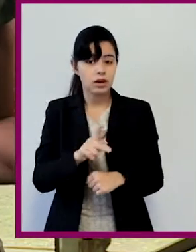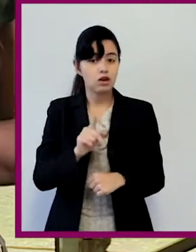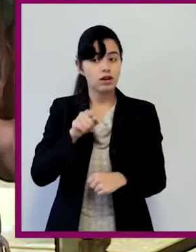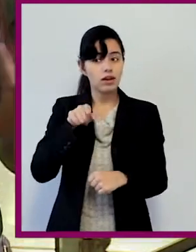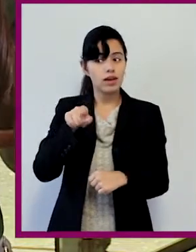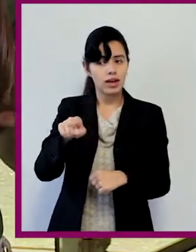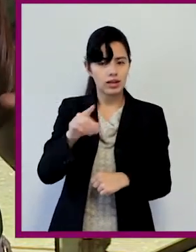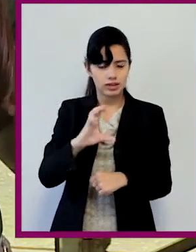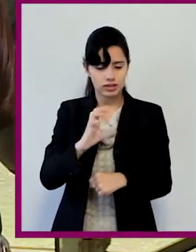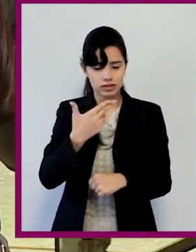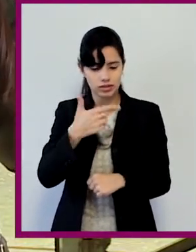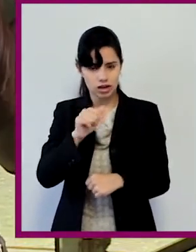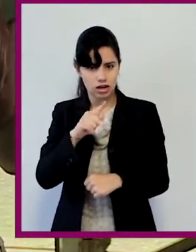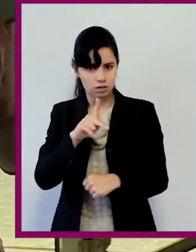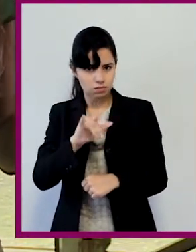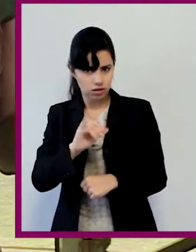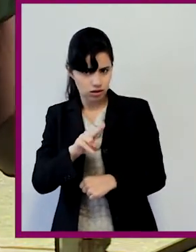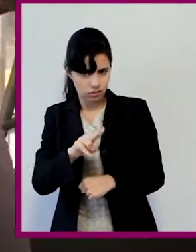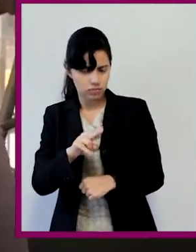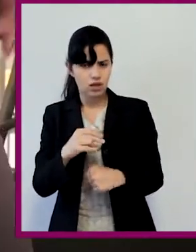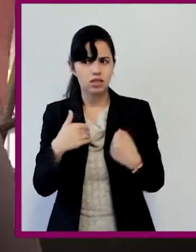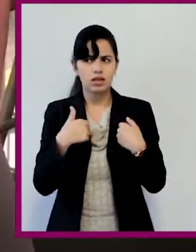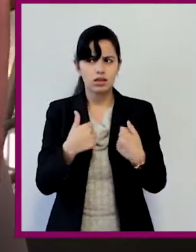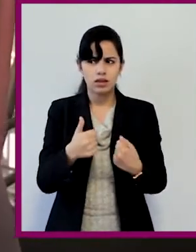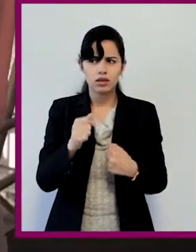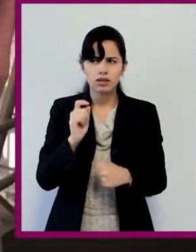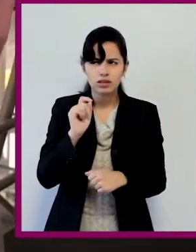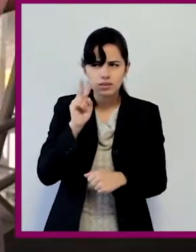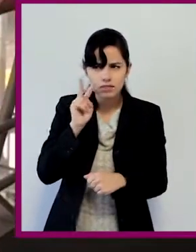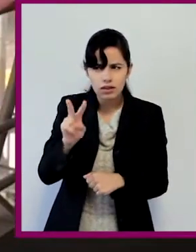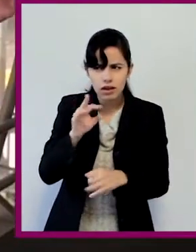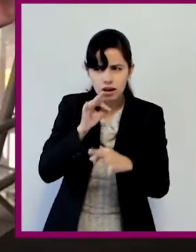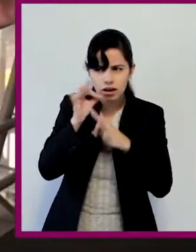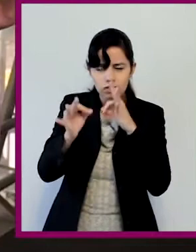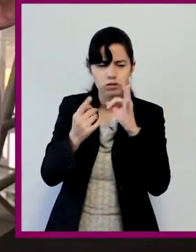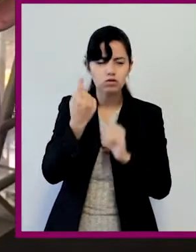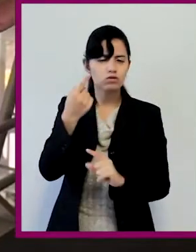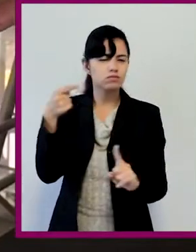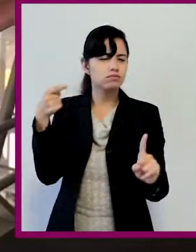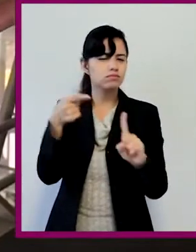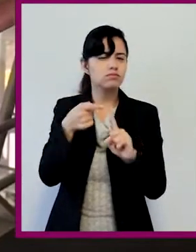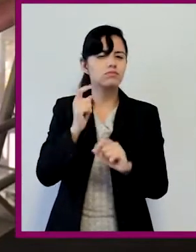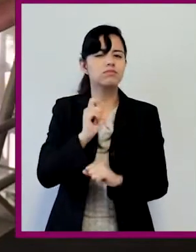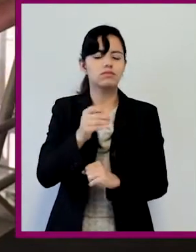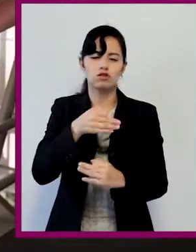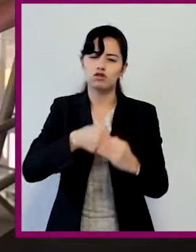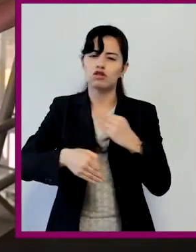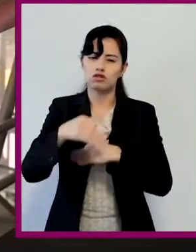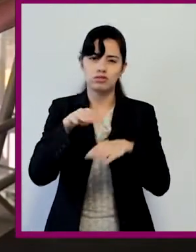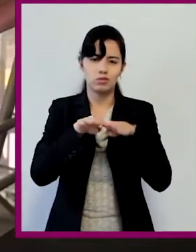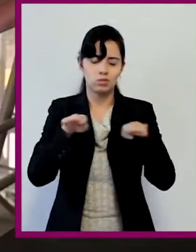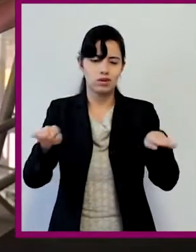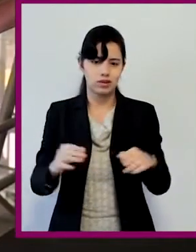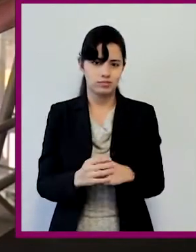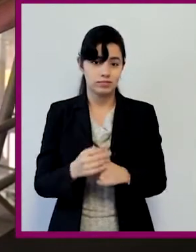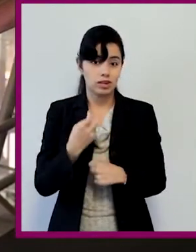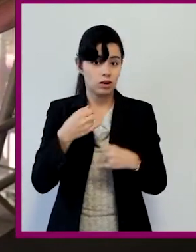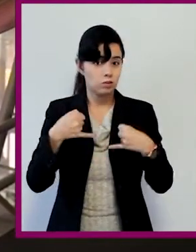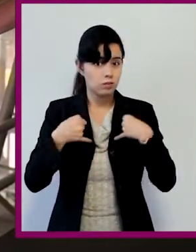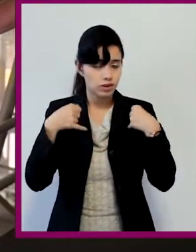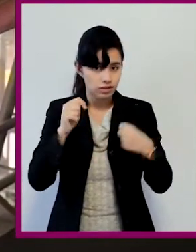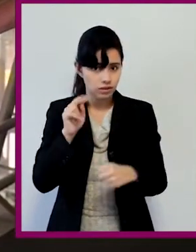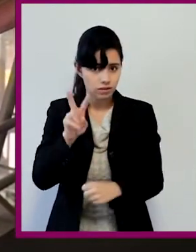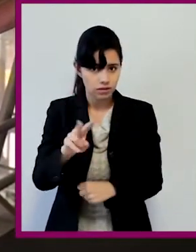mensaje: todos somos iguales. Esto es Jóvenes en TV, donde defendemos que todos los seres